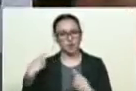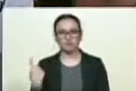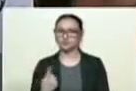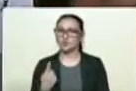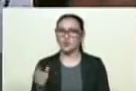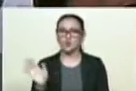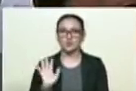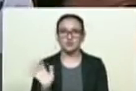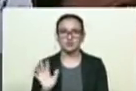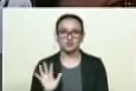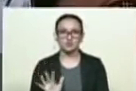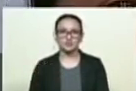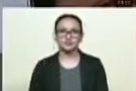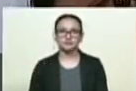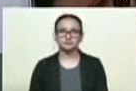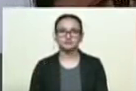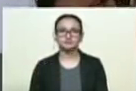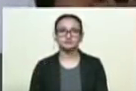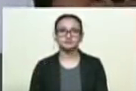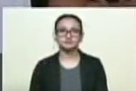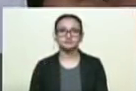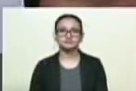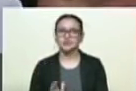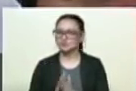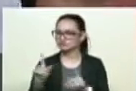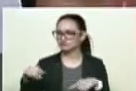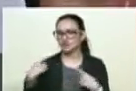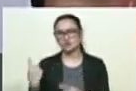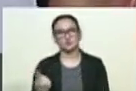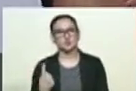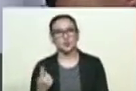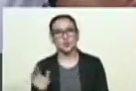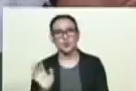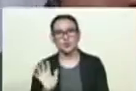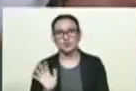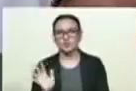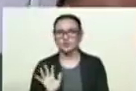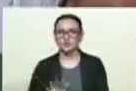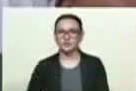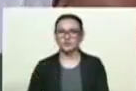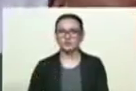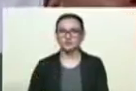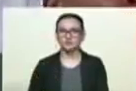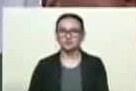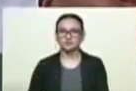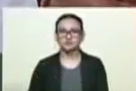muchachos. No me vayan a dejar solo, muchacha.